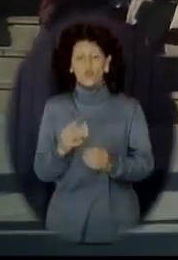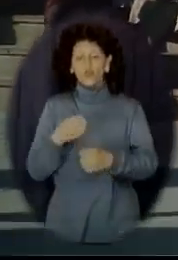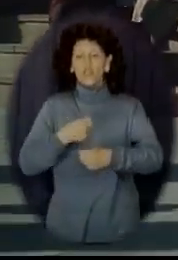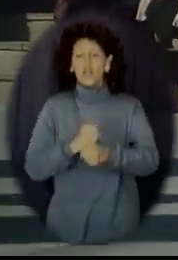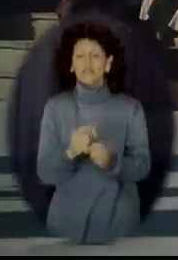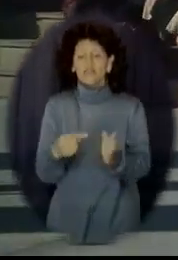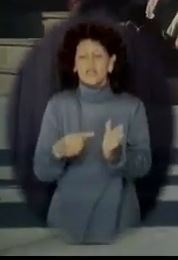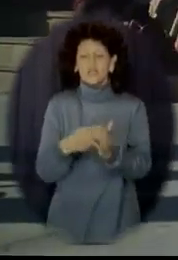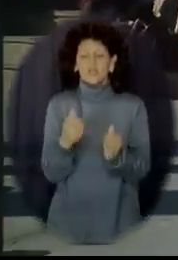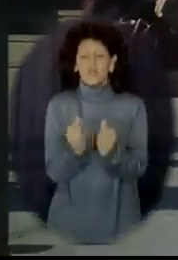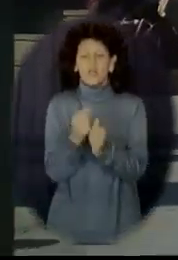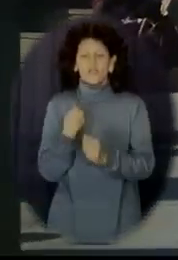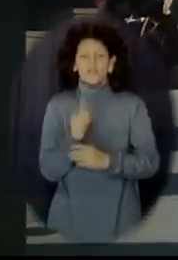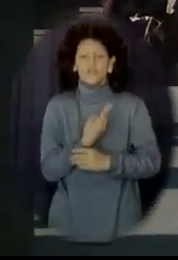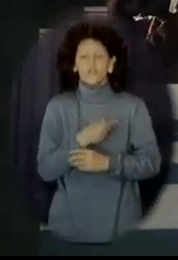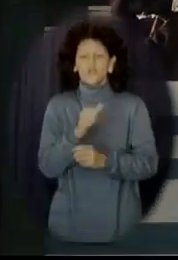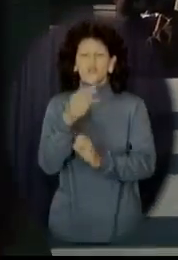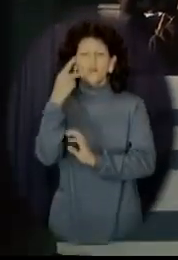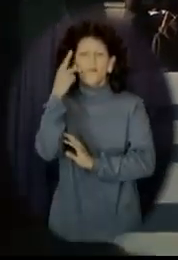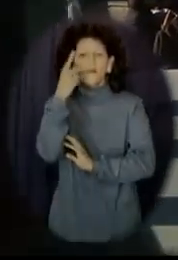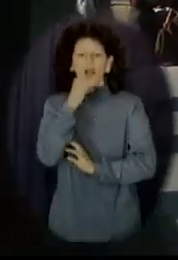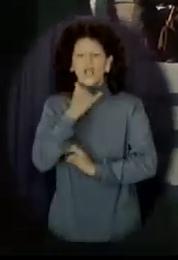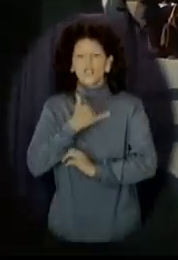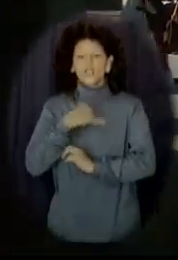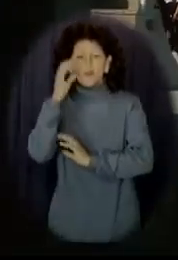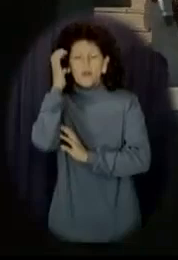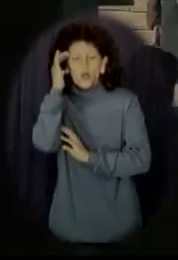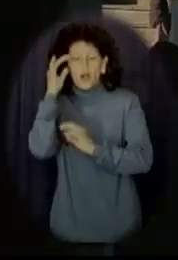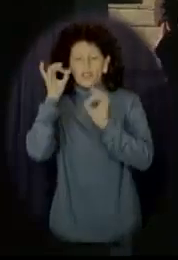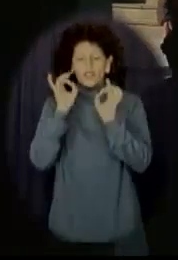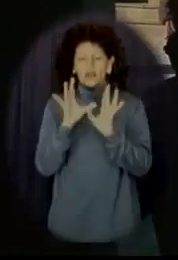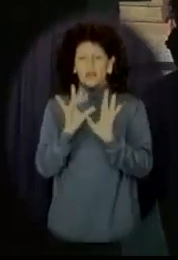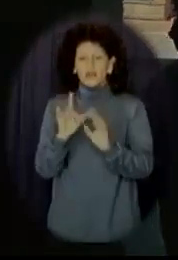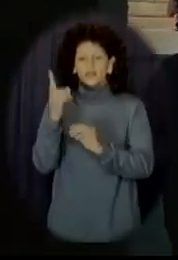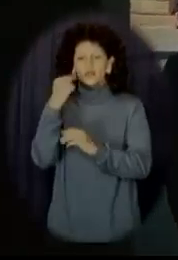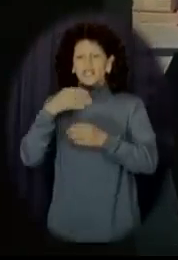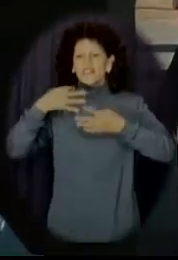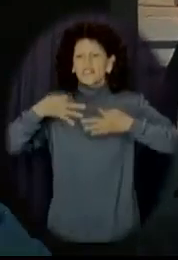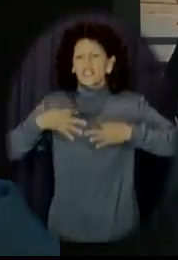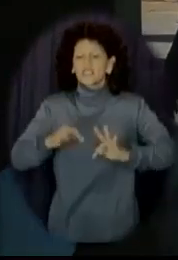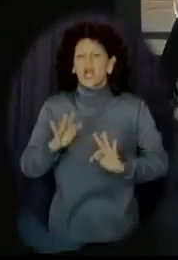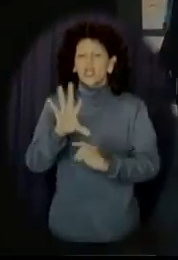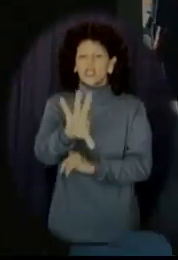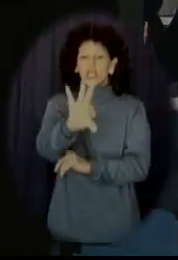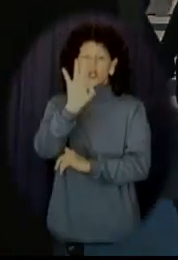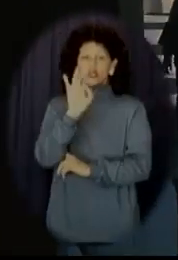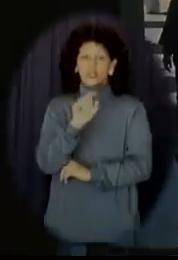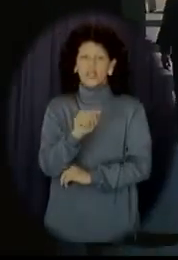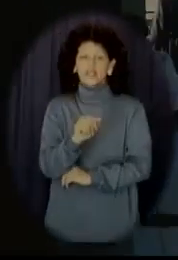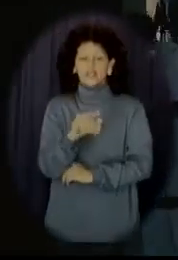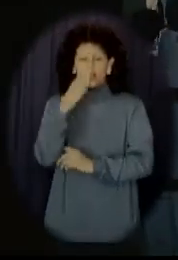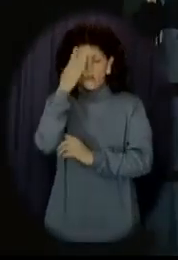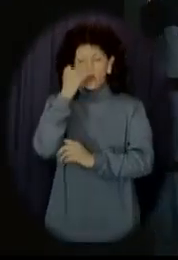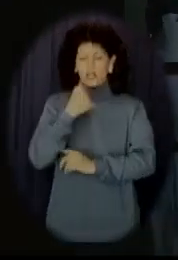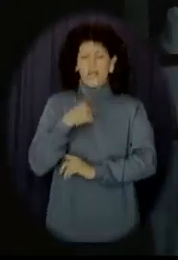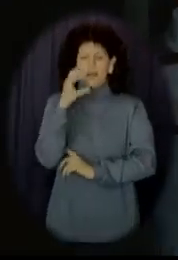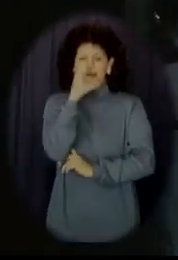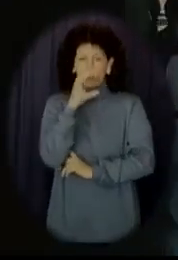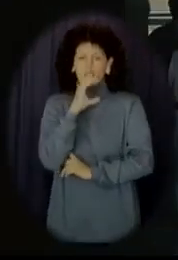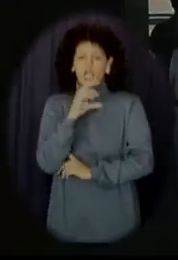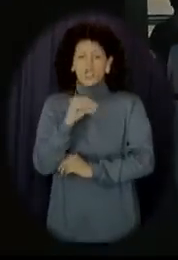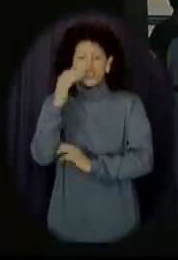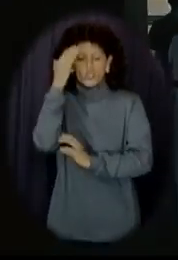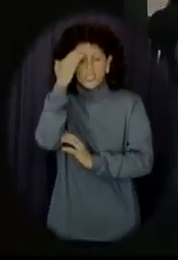Hijo, ¿por qué nos has hecho esto? Tu padre y yo hemos estado muy preocupados tratando de encontrarte. ¿Por qué me